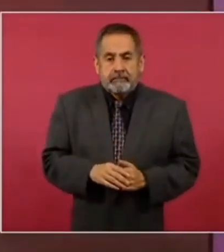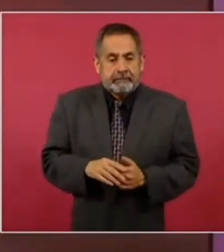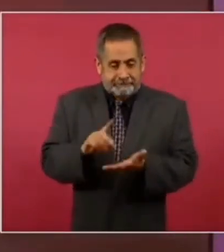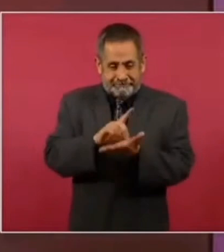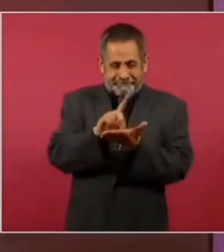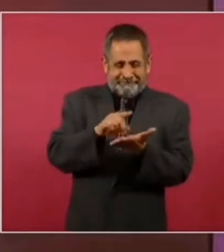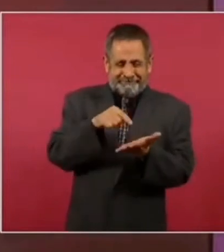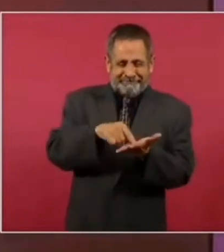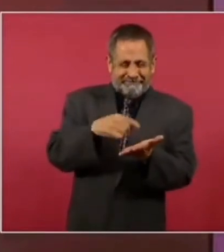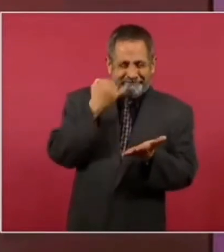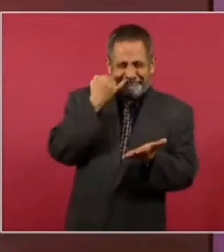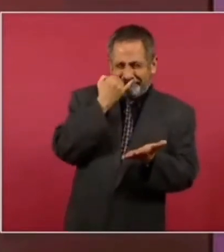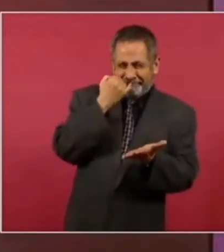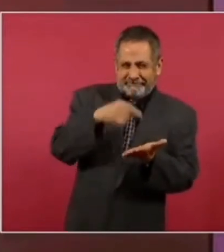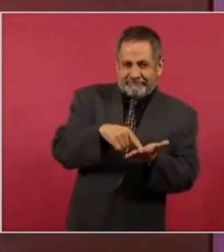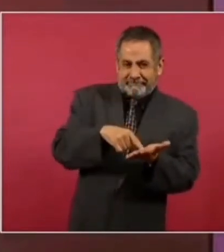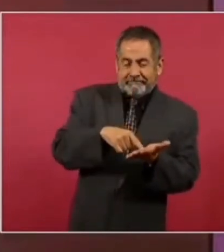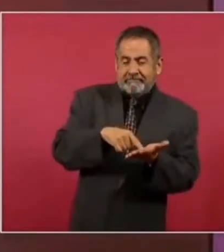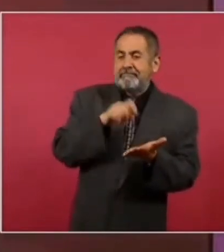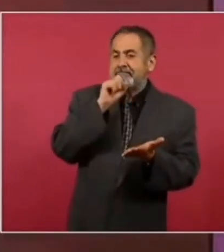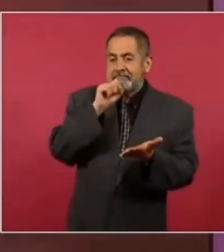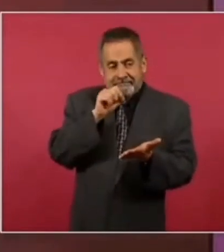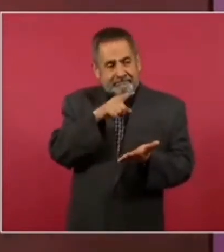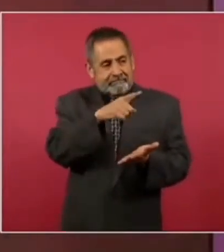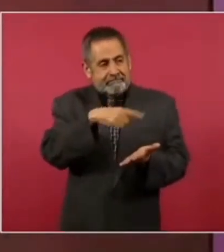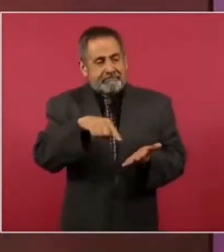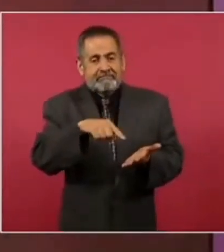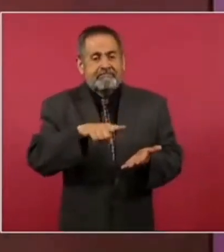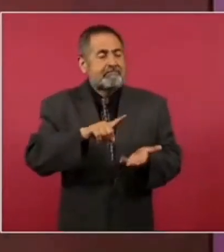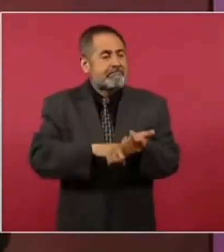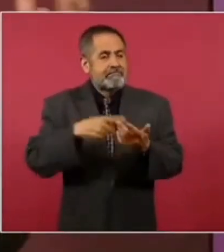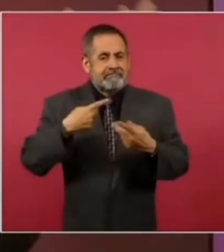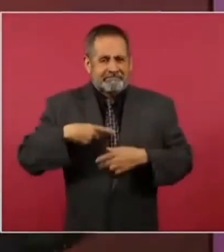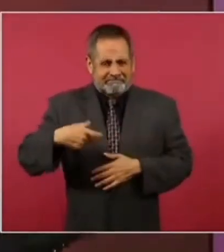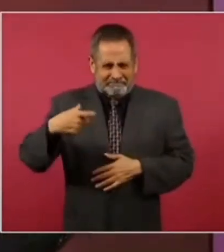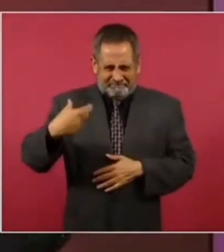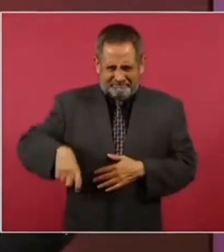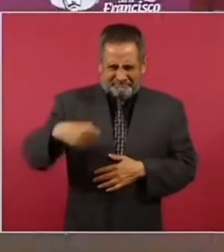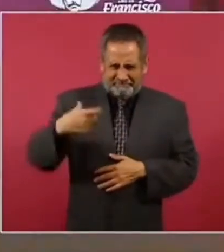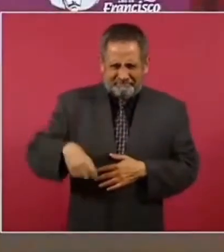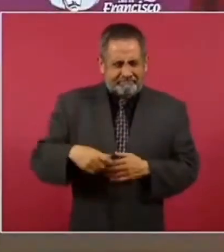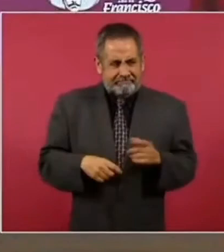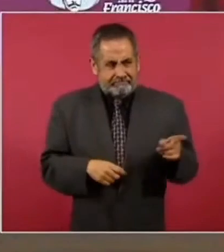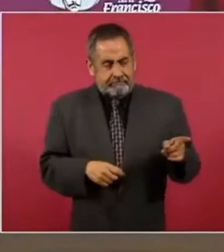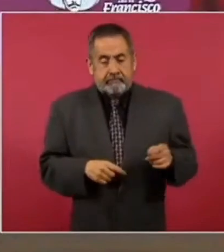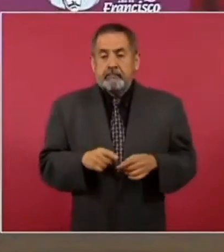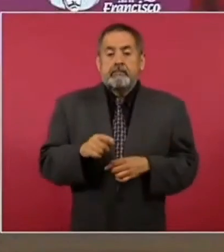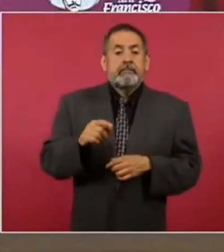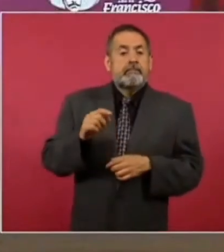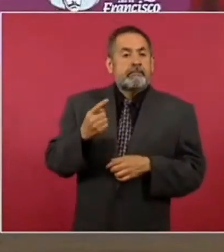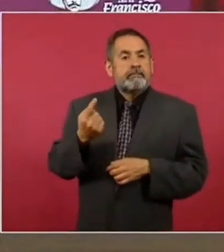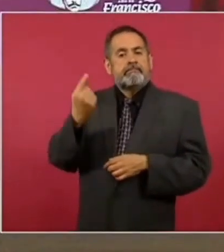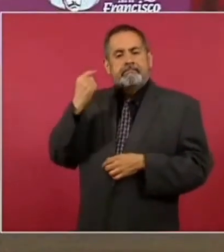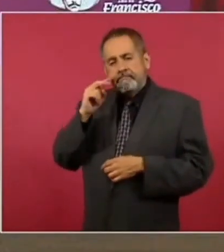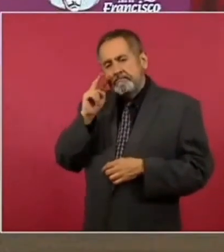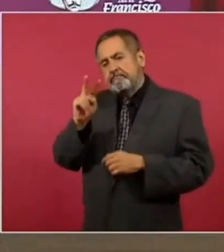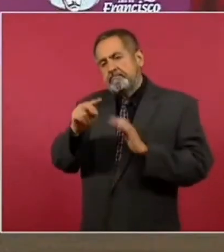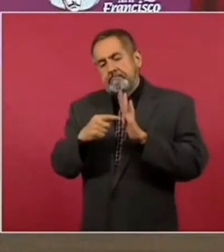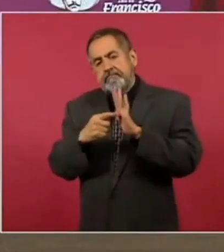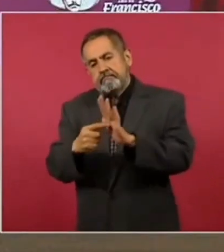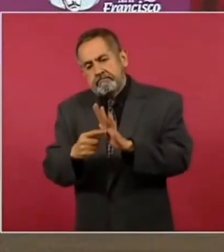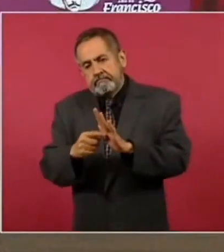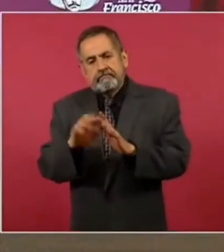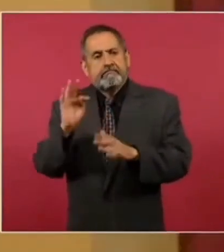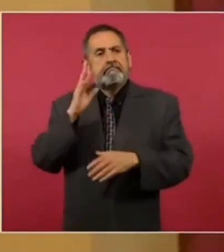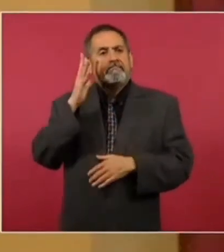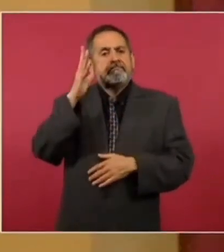droga que se consume también en personas adineradas. Lo que mostramos ahí es la situación en la que puede